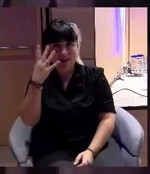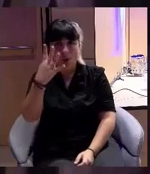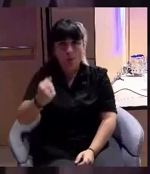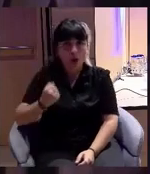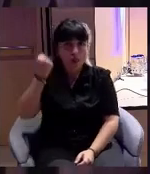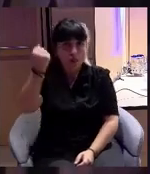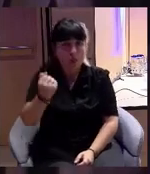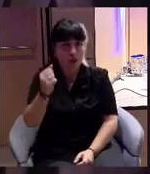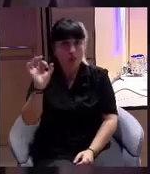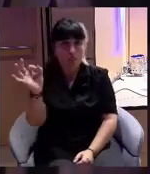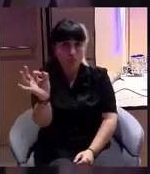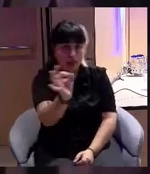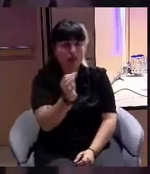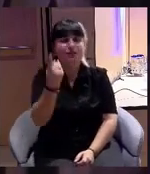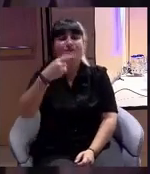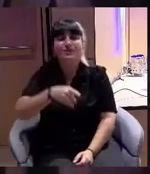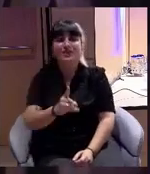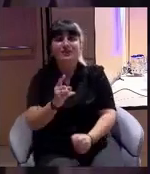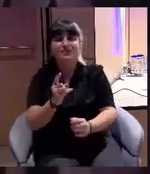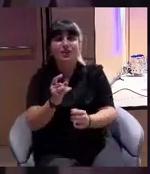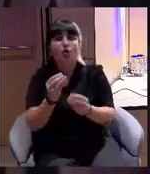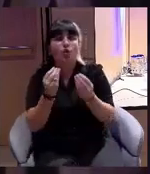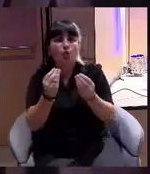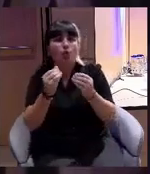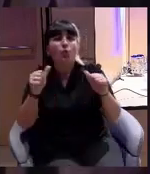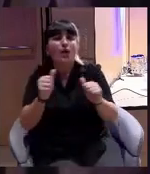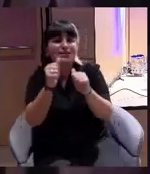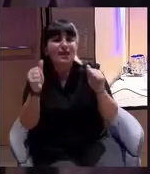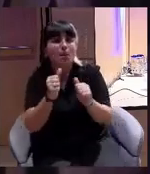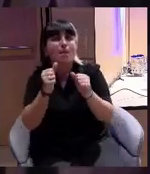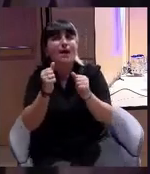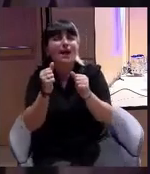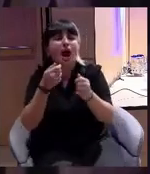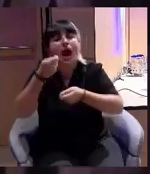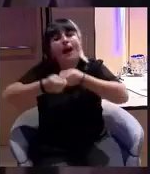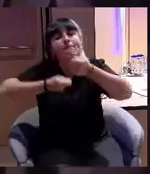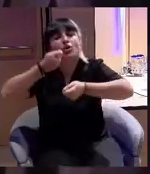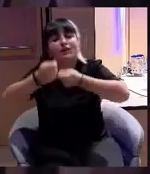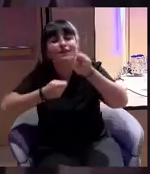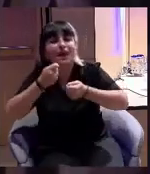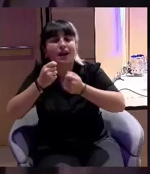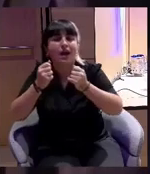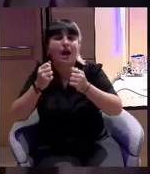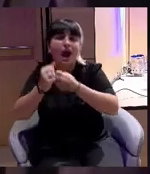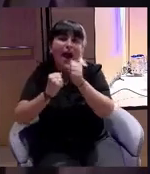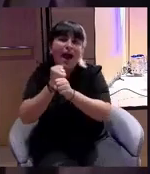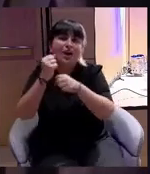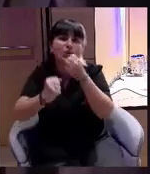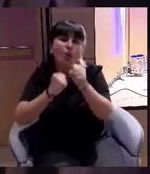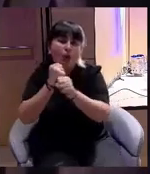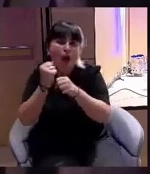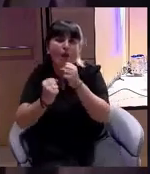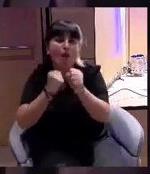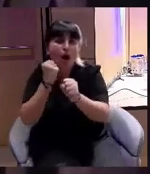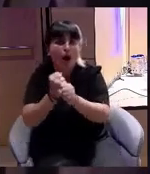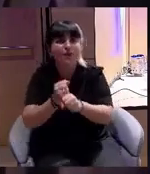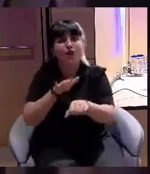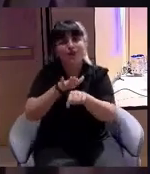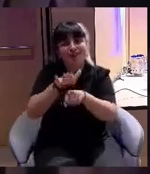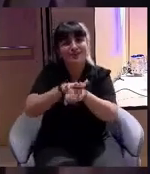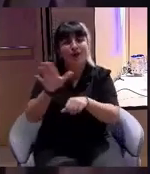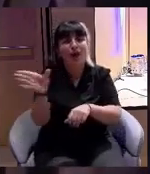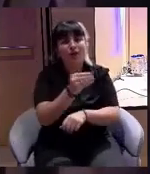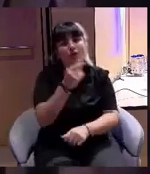puede ir construyendo alrededor de esto mucha información entonces sí plantear esto y Felicidades a todos muy muy interesante